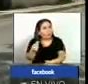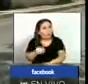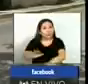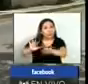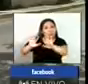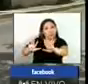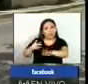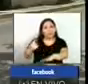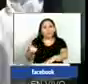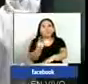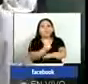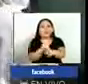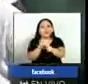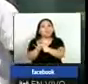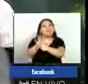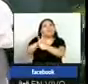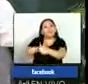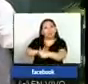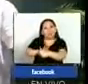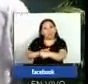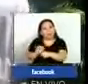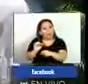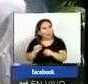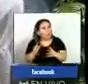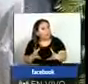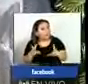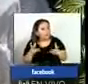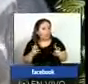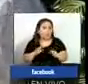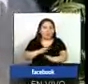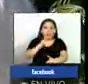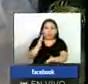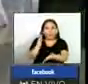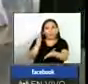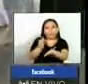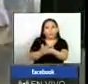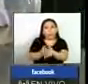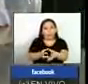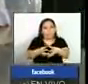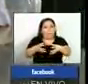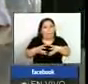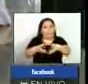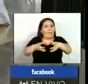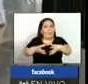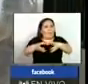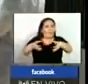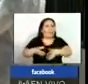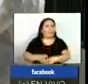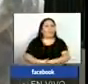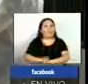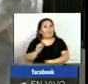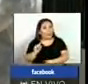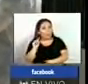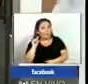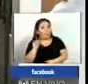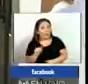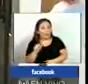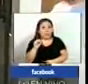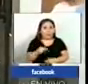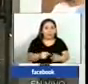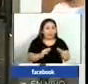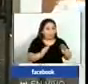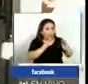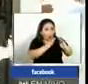casos positivos de coronavirus y la intención es evitar que la cifra siga aumentando. Por eso durante estas